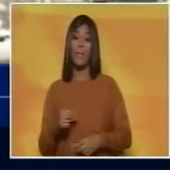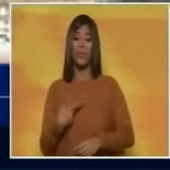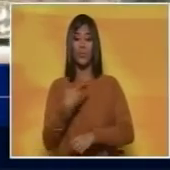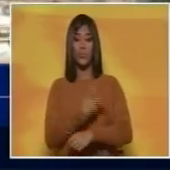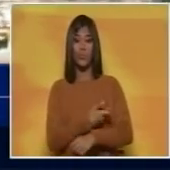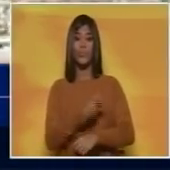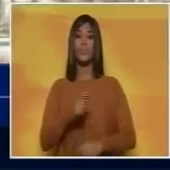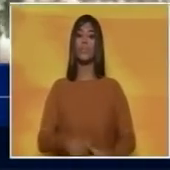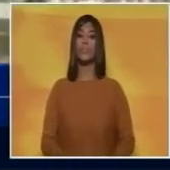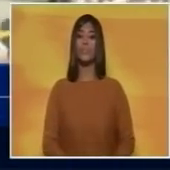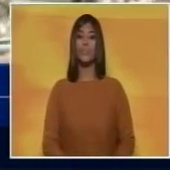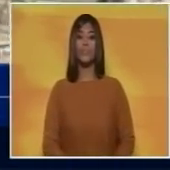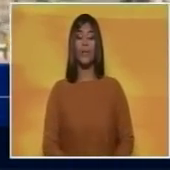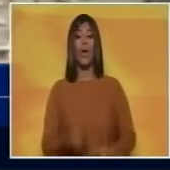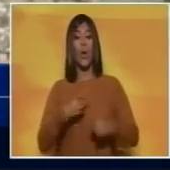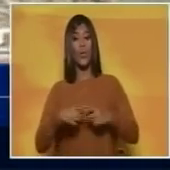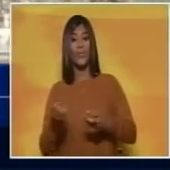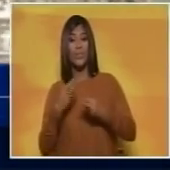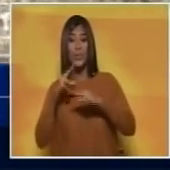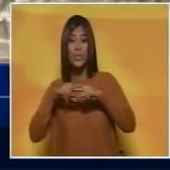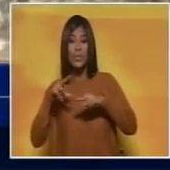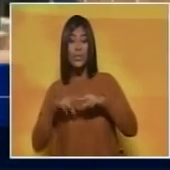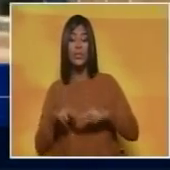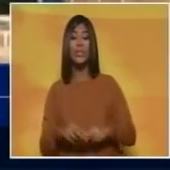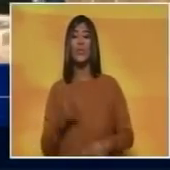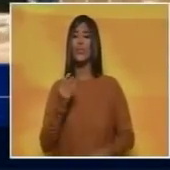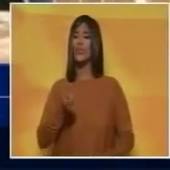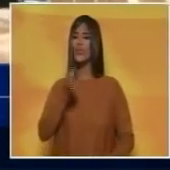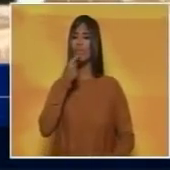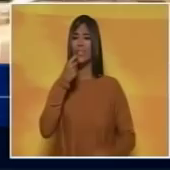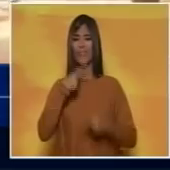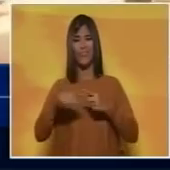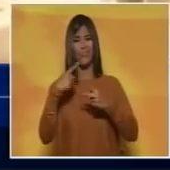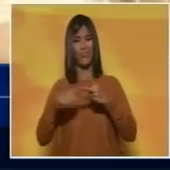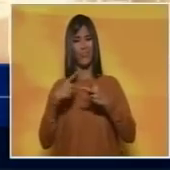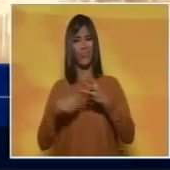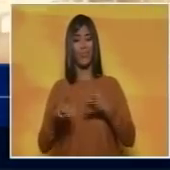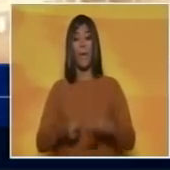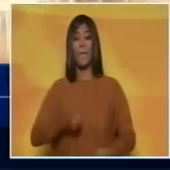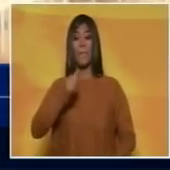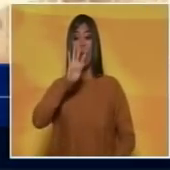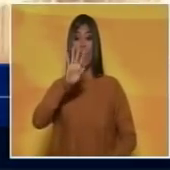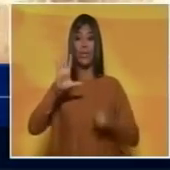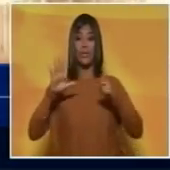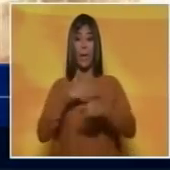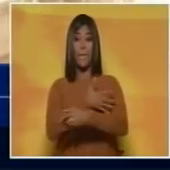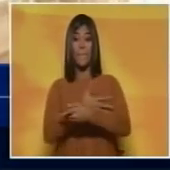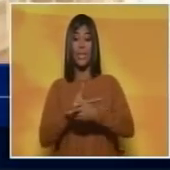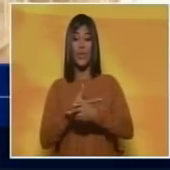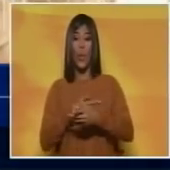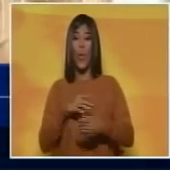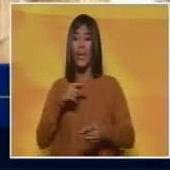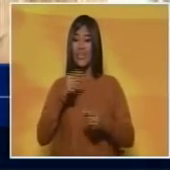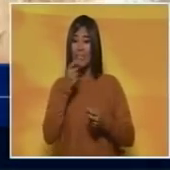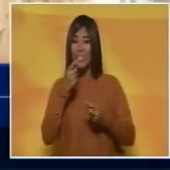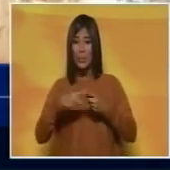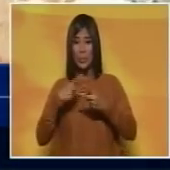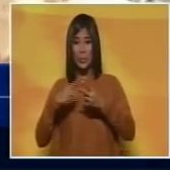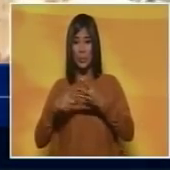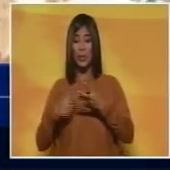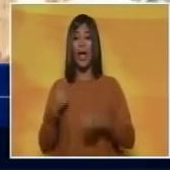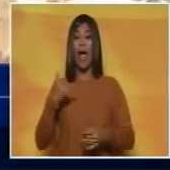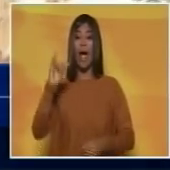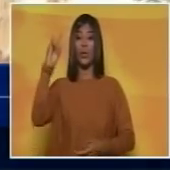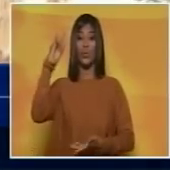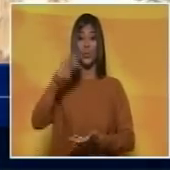parenteral, es decir, inyectados, antibióticos para niños, es decir, una gran cantidad de medicamentos. Son más de 46 millones de unidades de medicamentos que vienen en